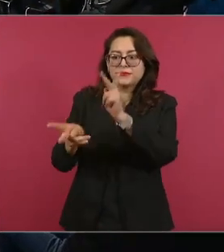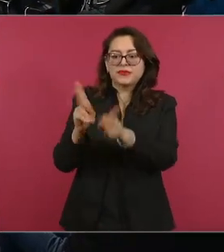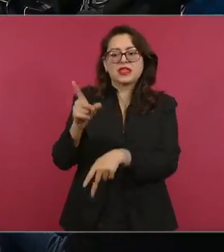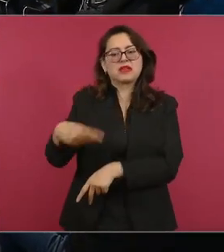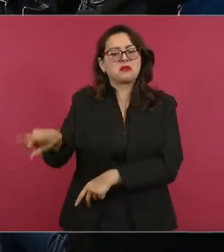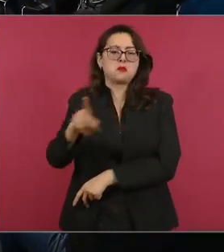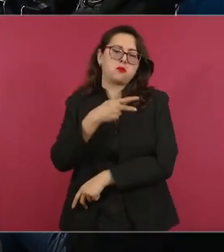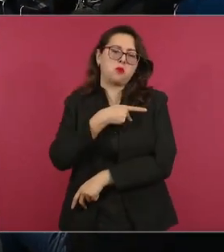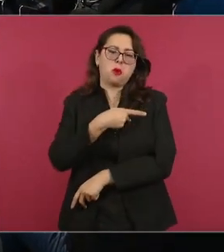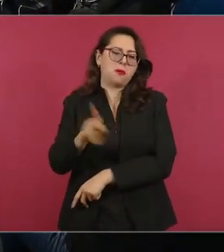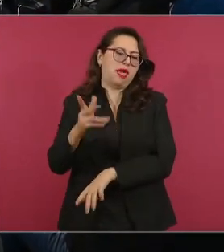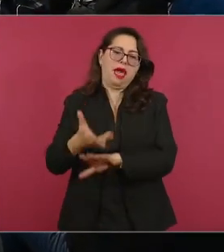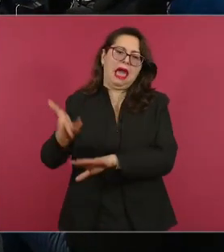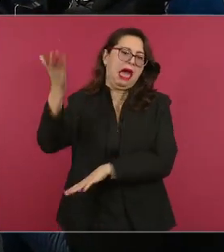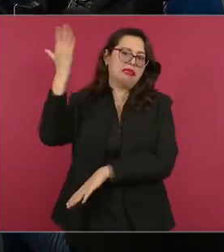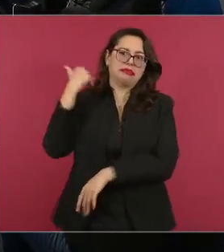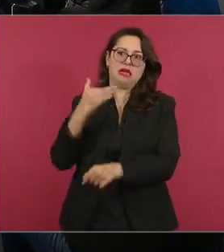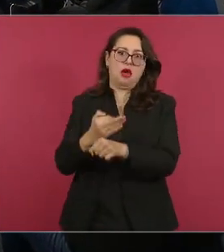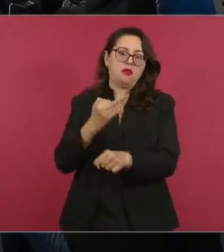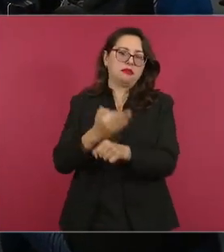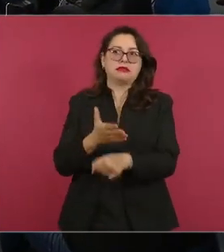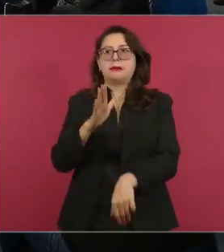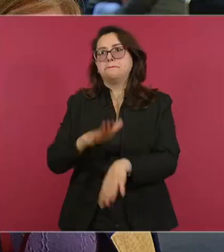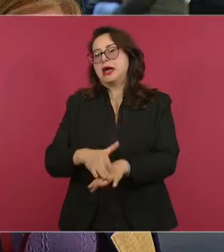Otis. Ahorita, bueno, pues su situación se ha agravado.